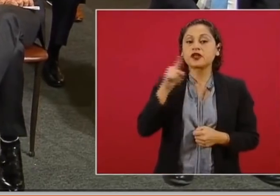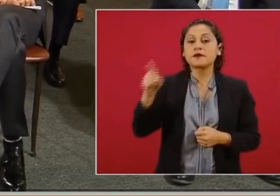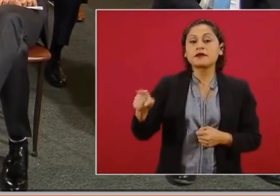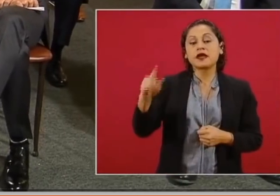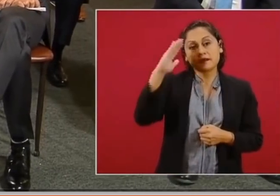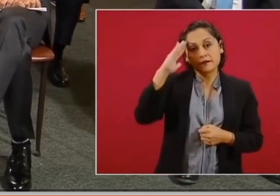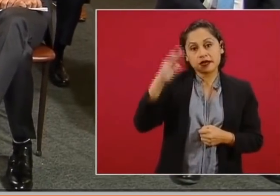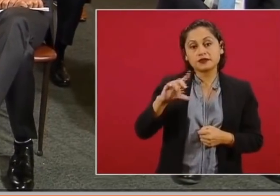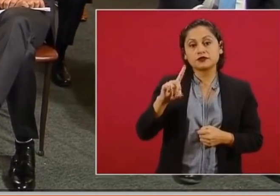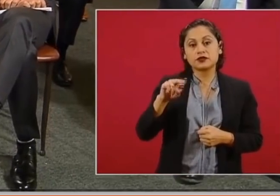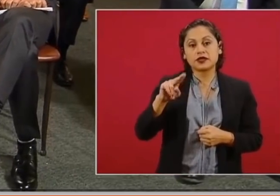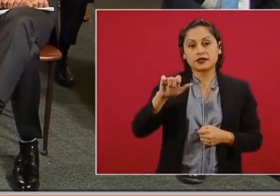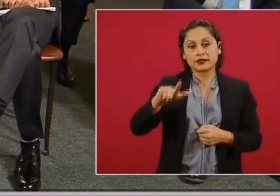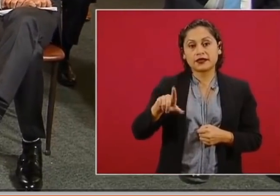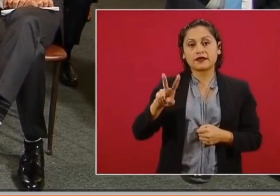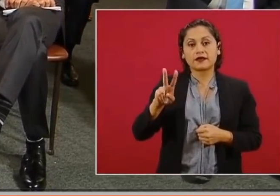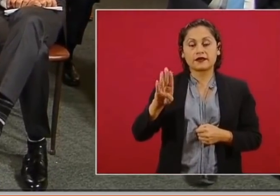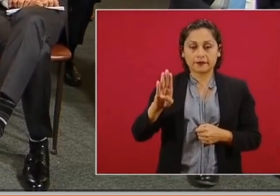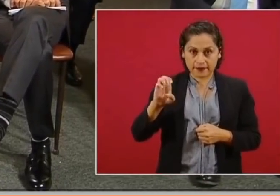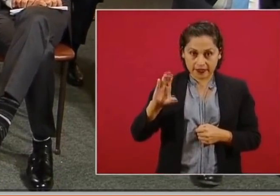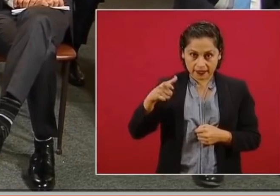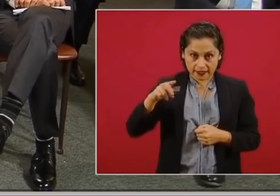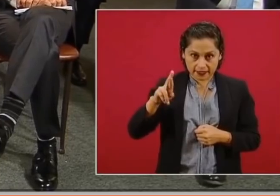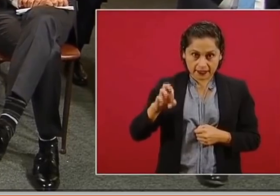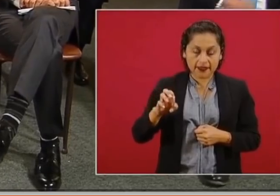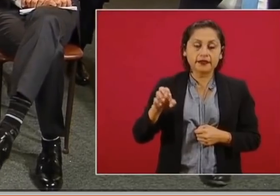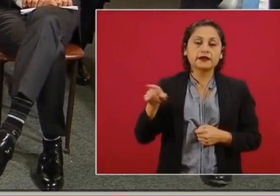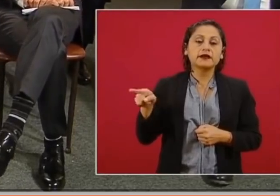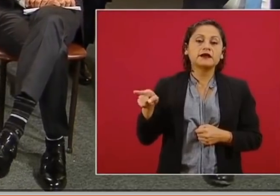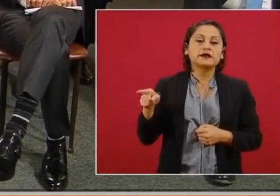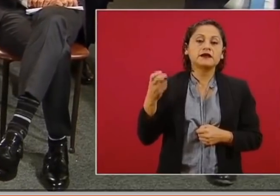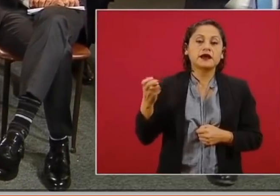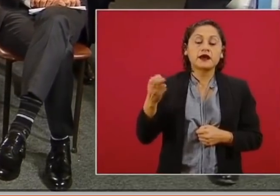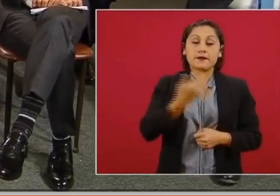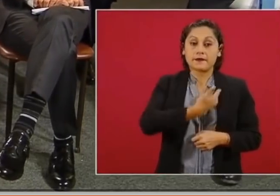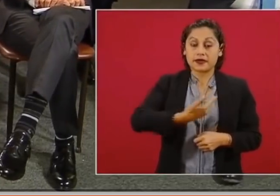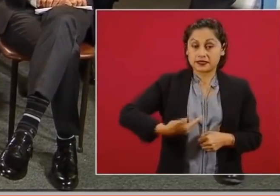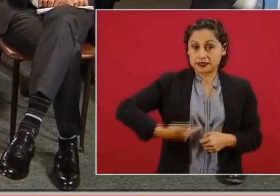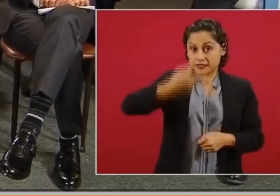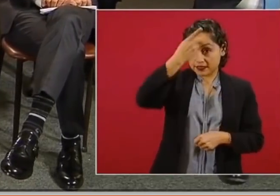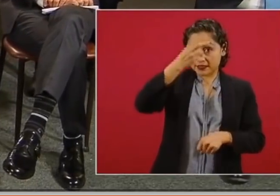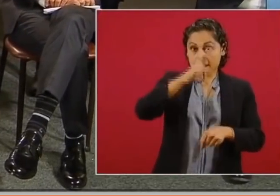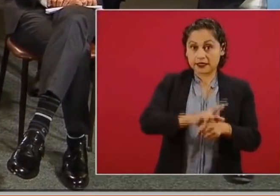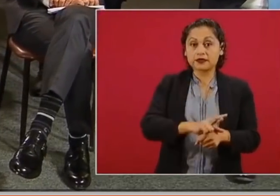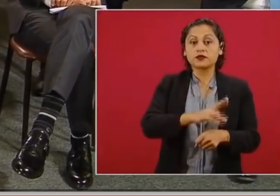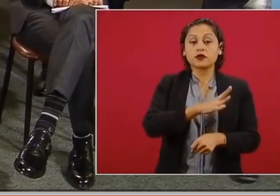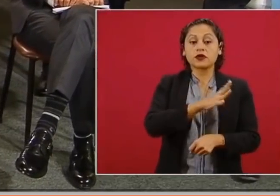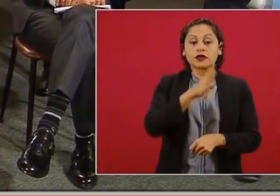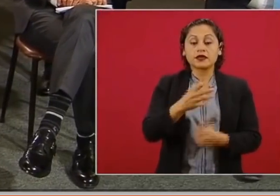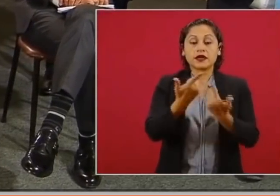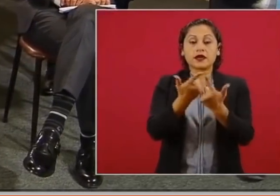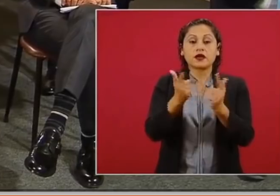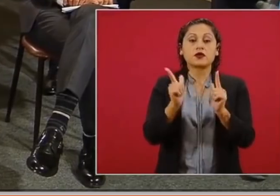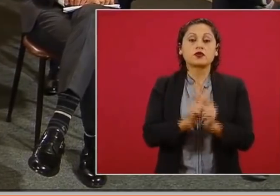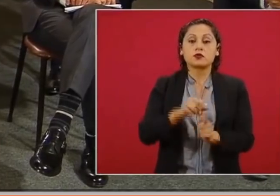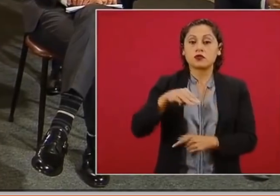Becker Feldman, que es presidente y director general del grupo financiero